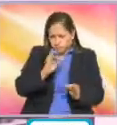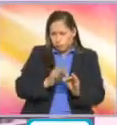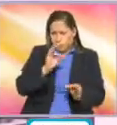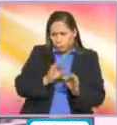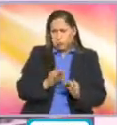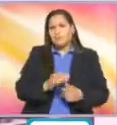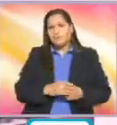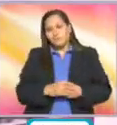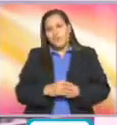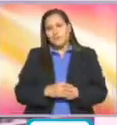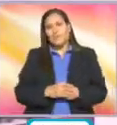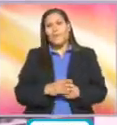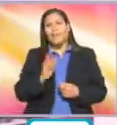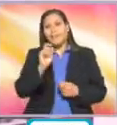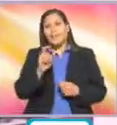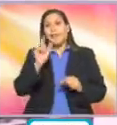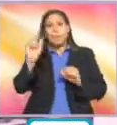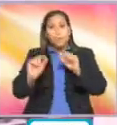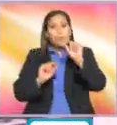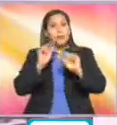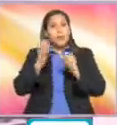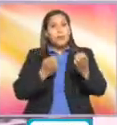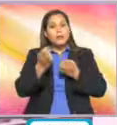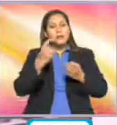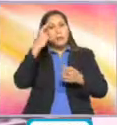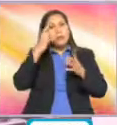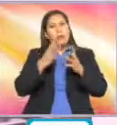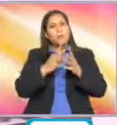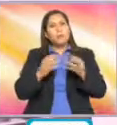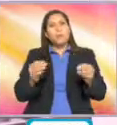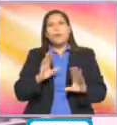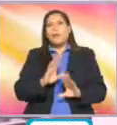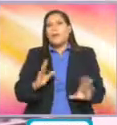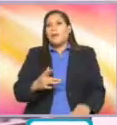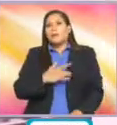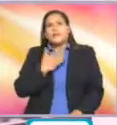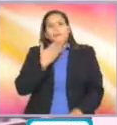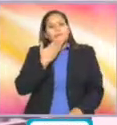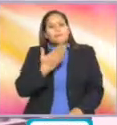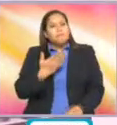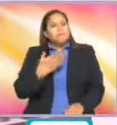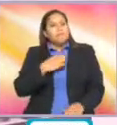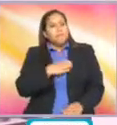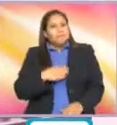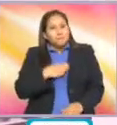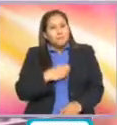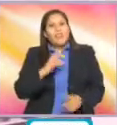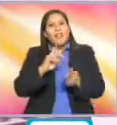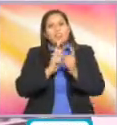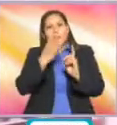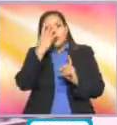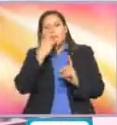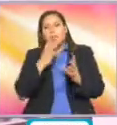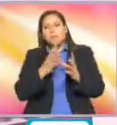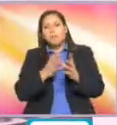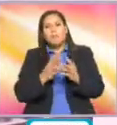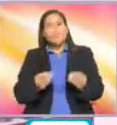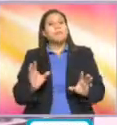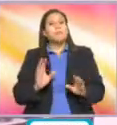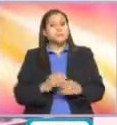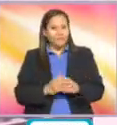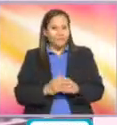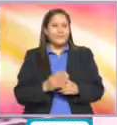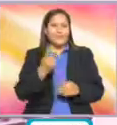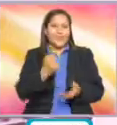ejercicio físico, es que en la medida que lo vaya practicando, vaya obteniendo los resultados de este ejercicio Y físico. solo se va Y entonces